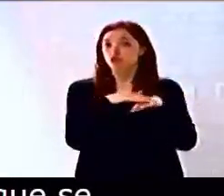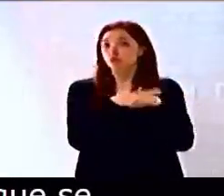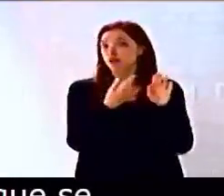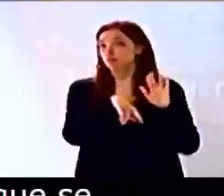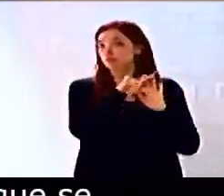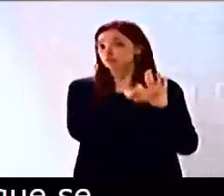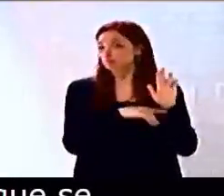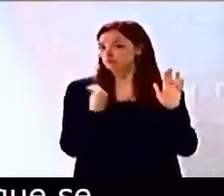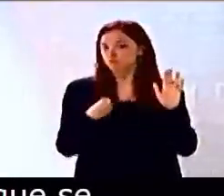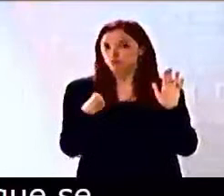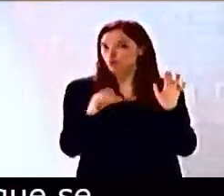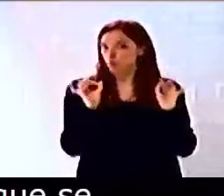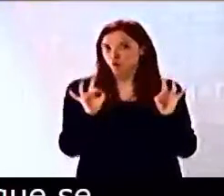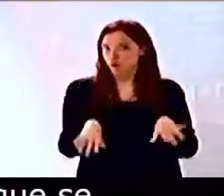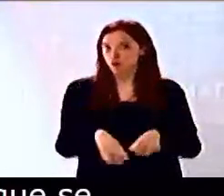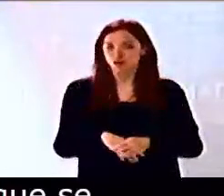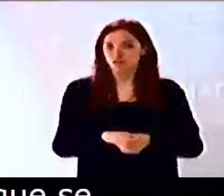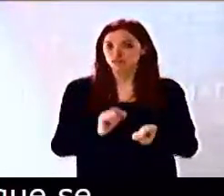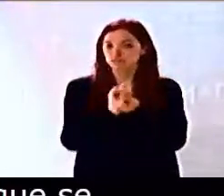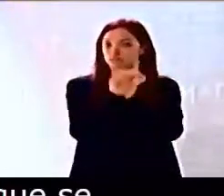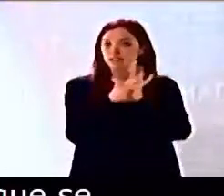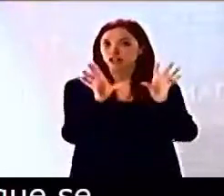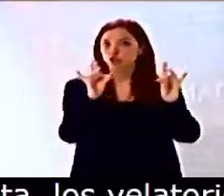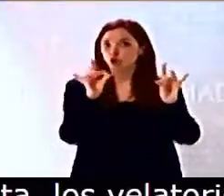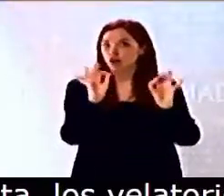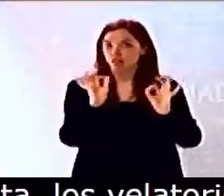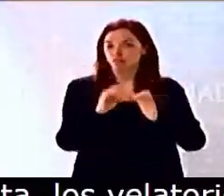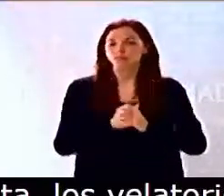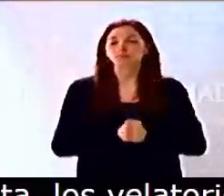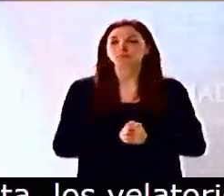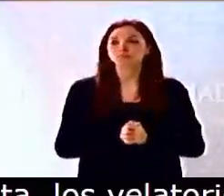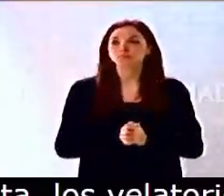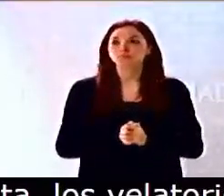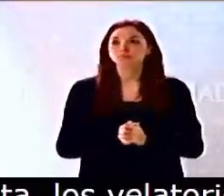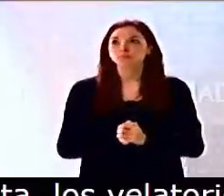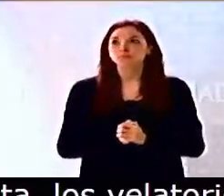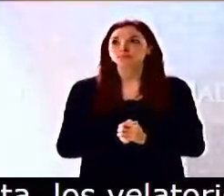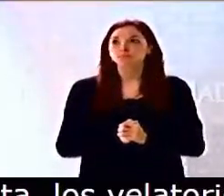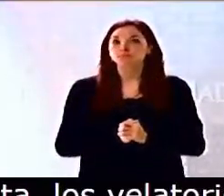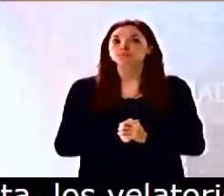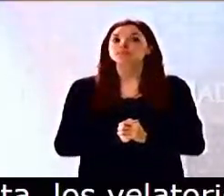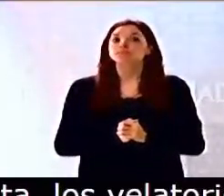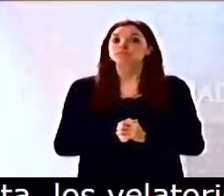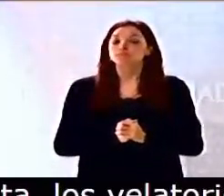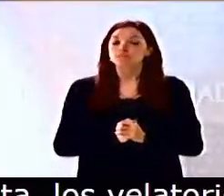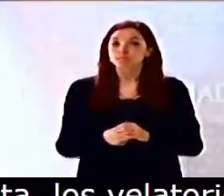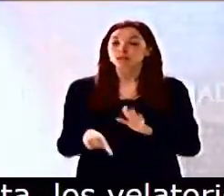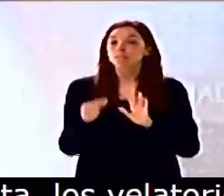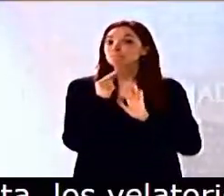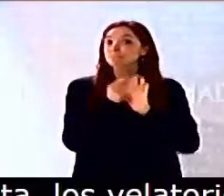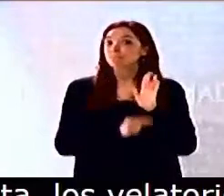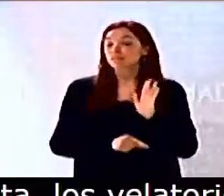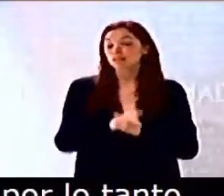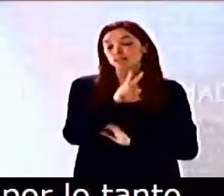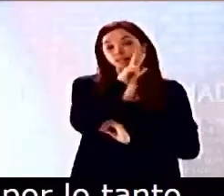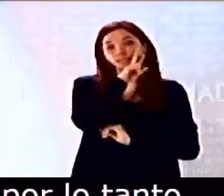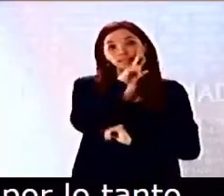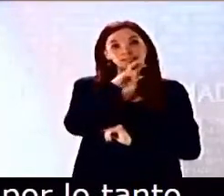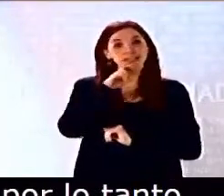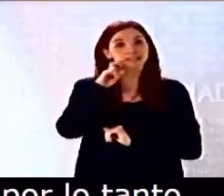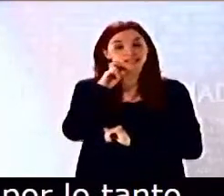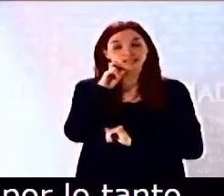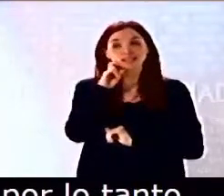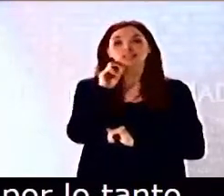tanto siguen como estaban. Esas no se modificaron para Semana Santa. Las medidas que se mantienen del